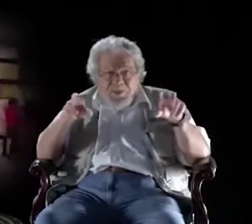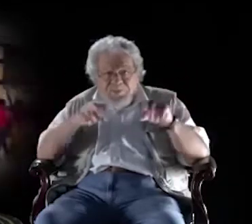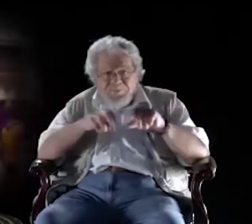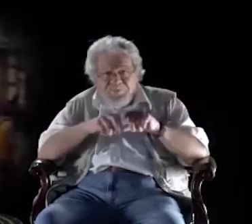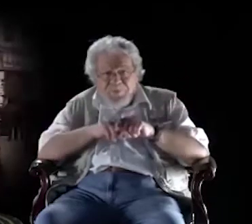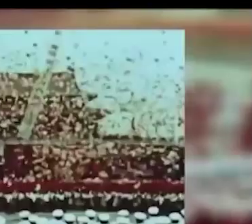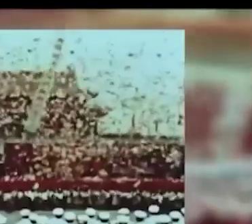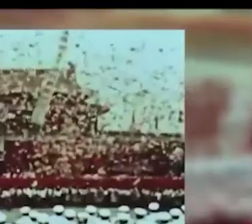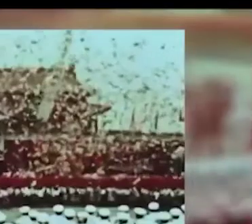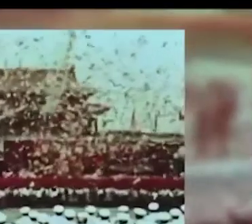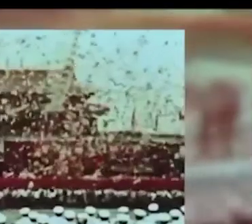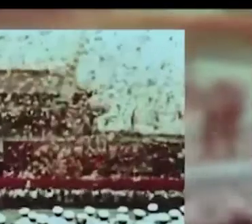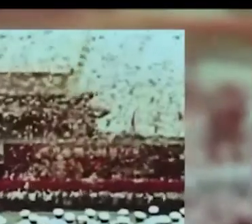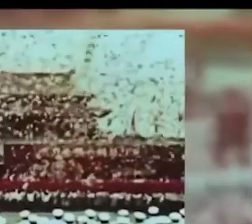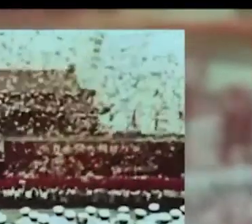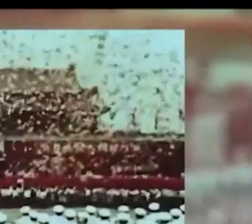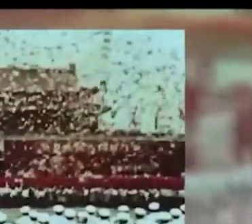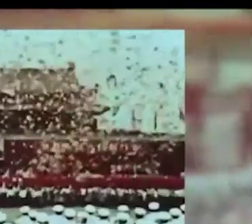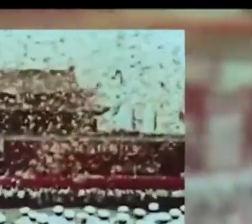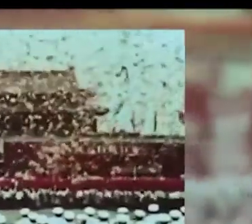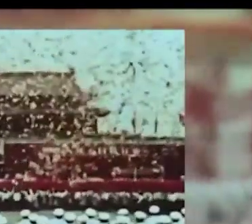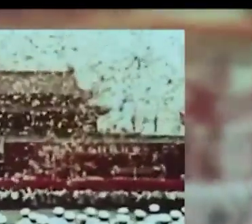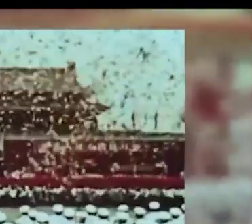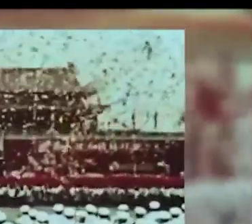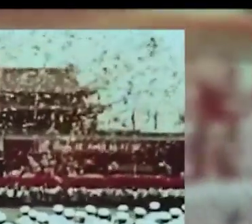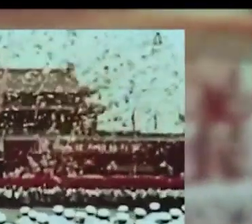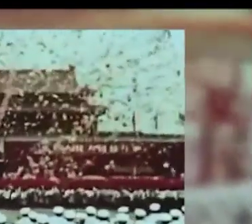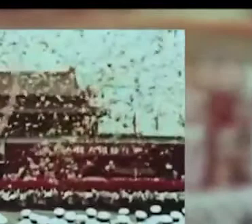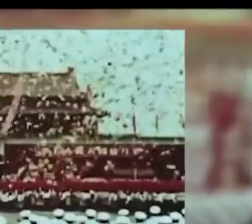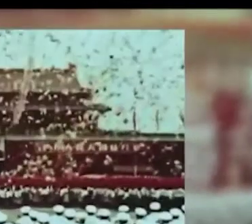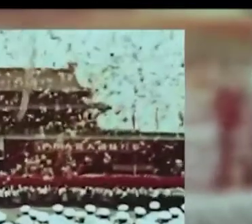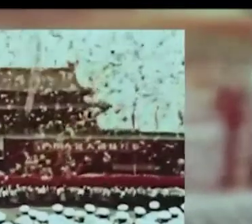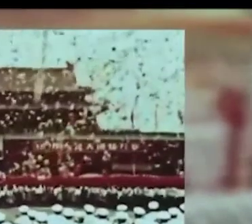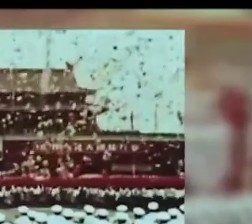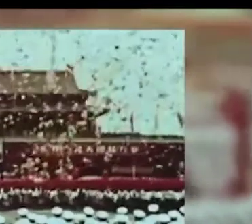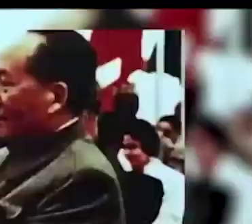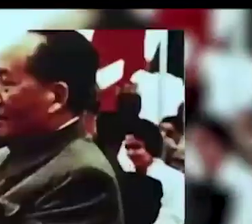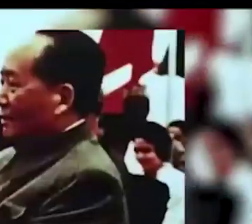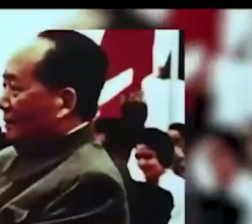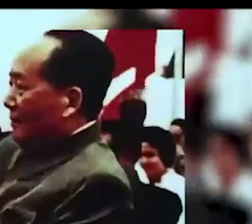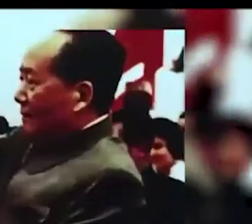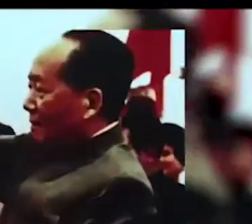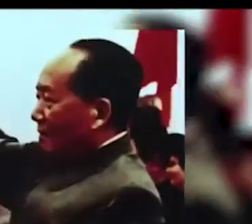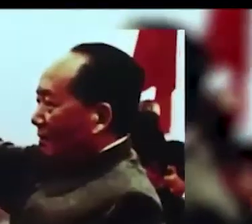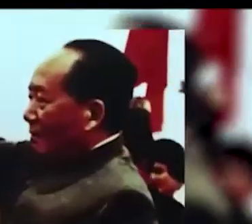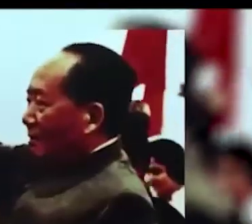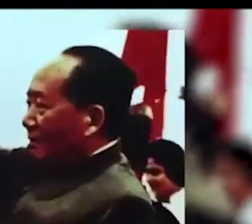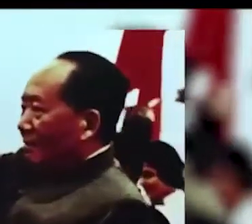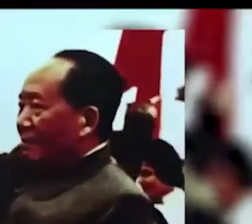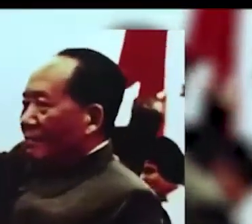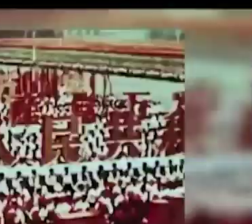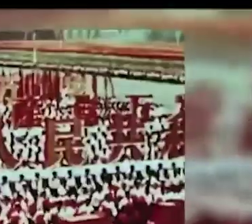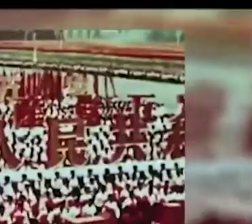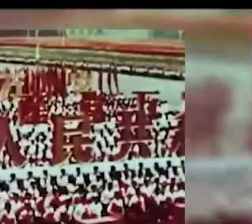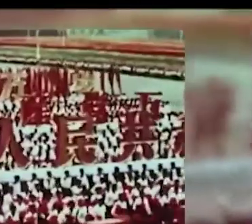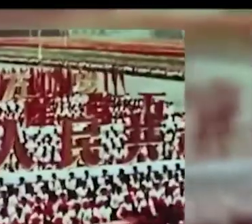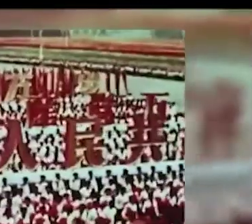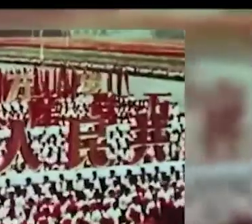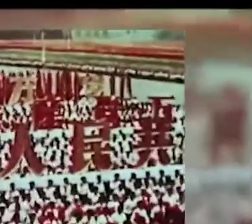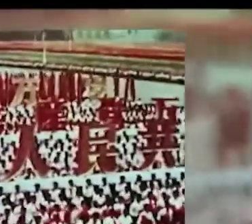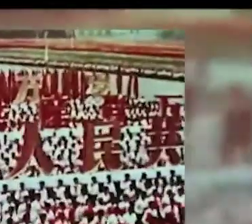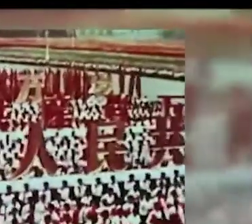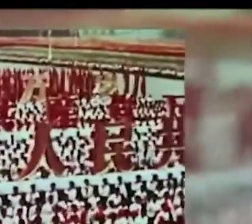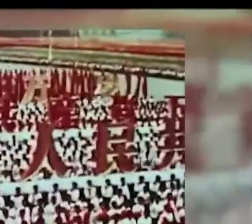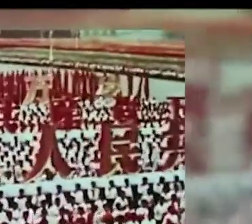Naciones Unidas. Hija de una gran revolución, la China fundada por Mao Zedong y el Partido Comunista empleará unos